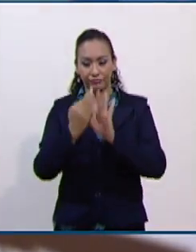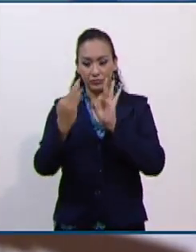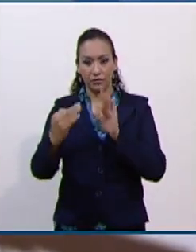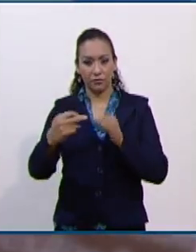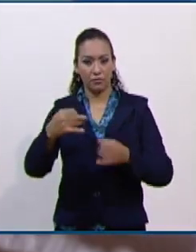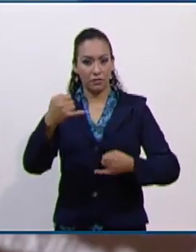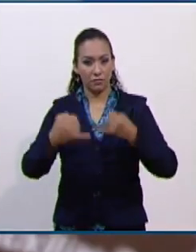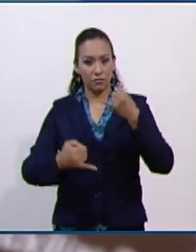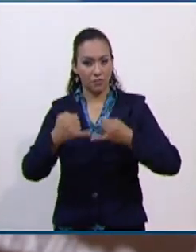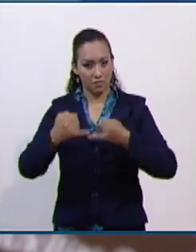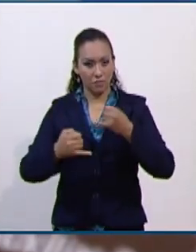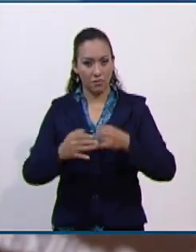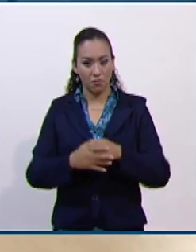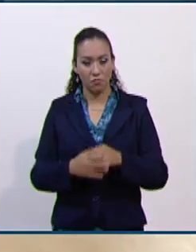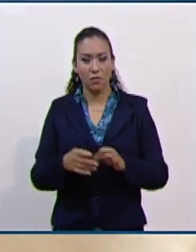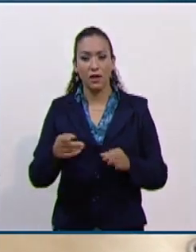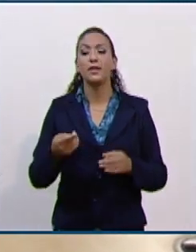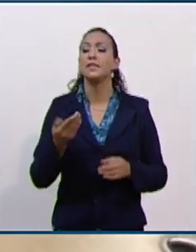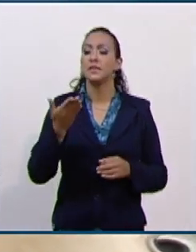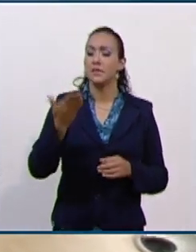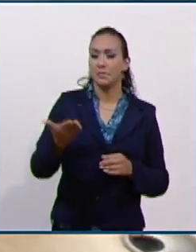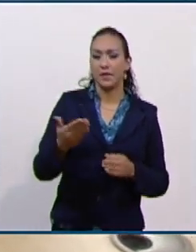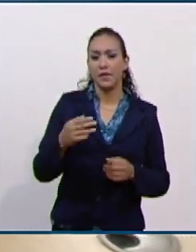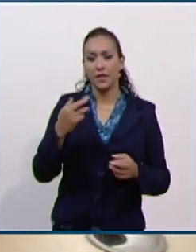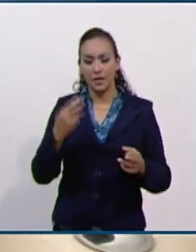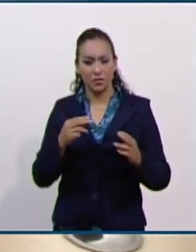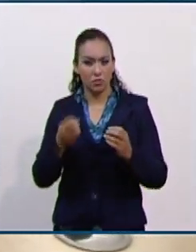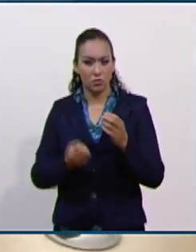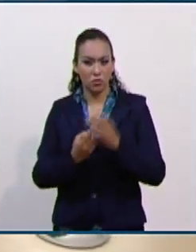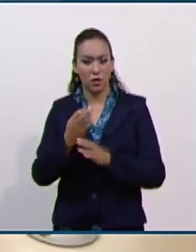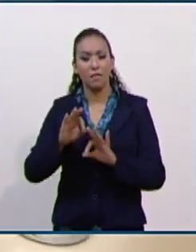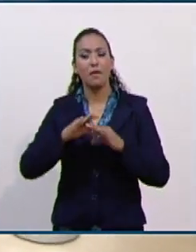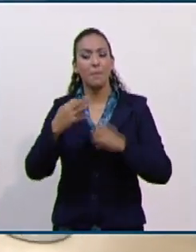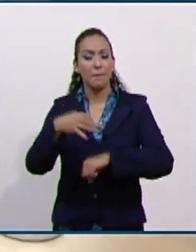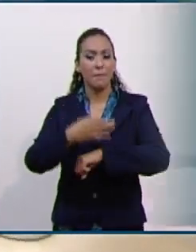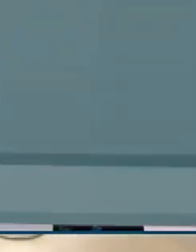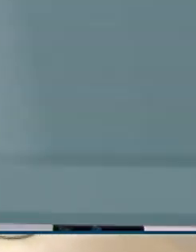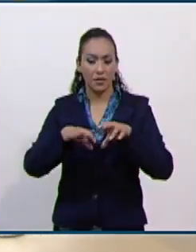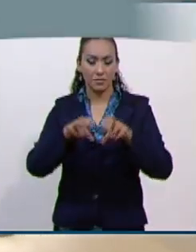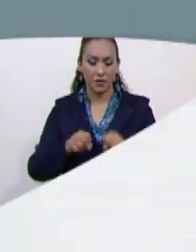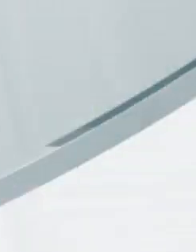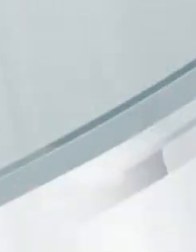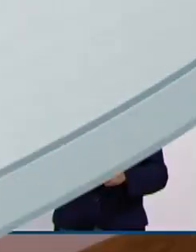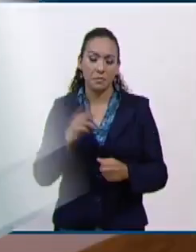no limita su derecho a solicitar la imposición de nuevas medidas cautelares.